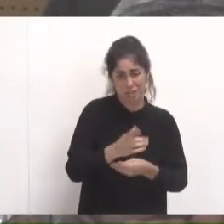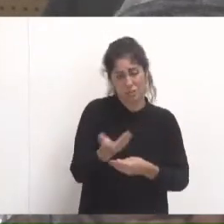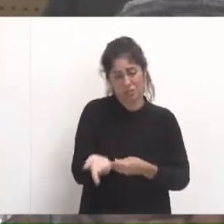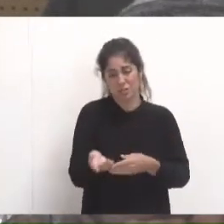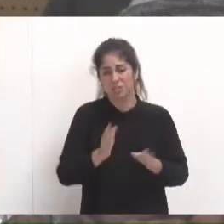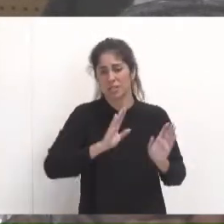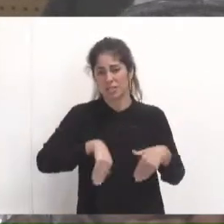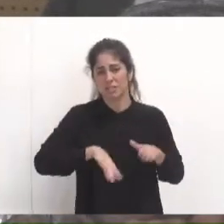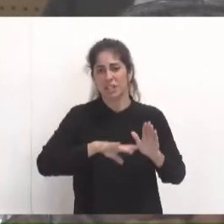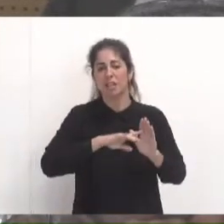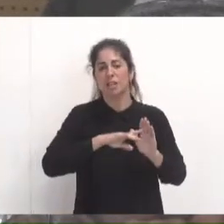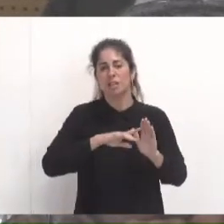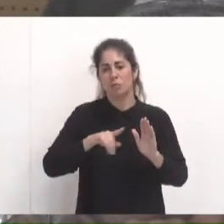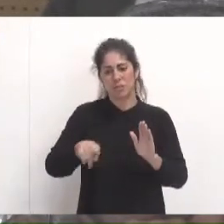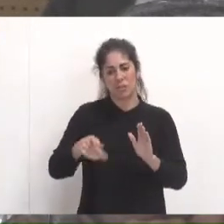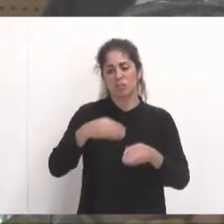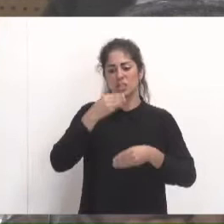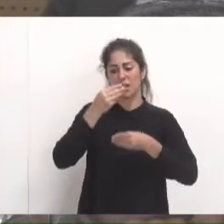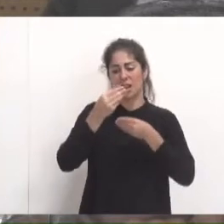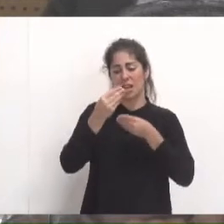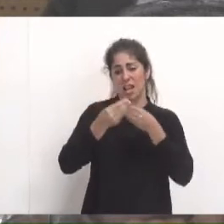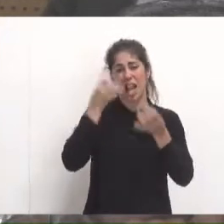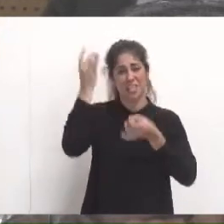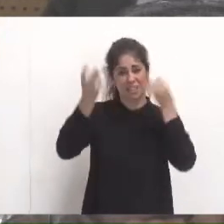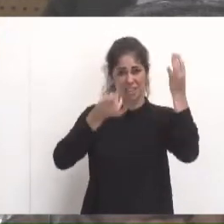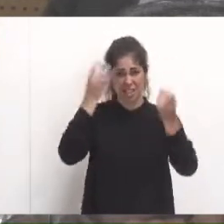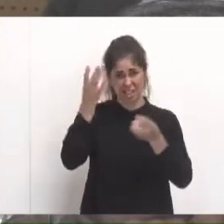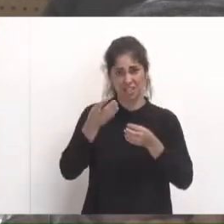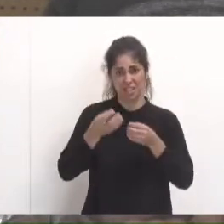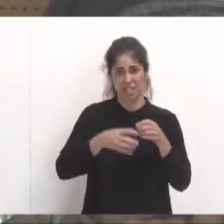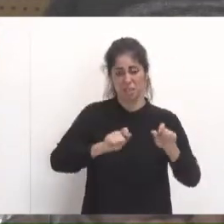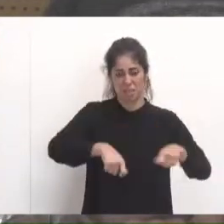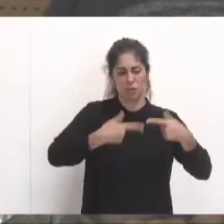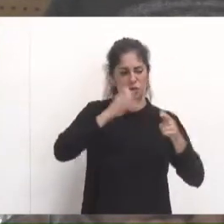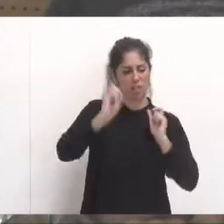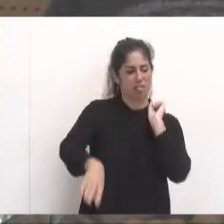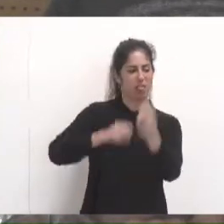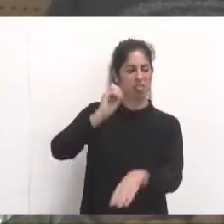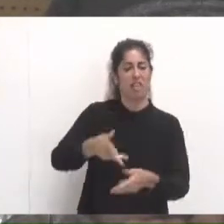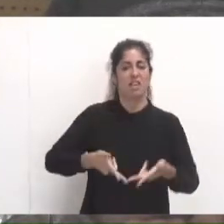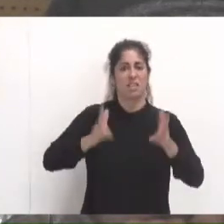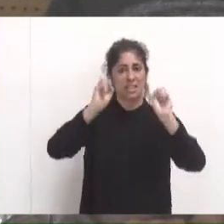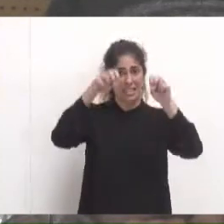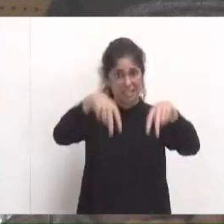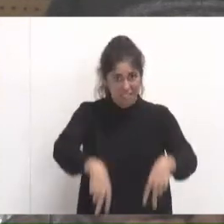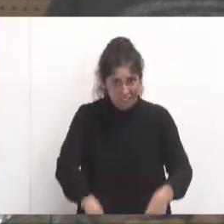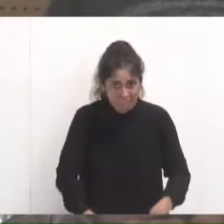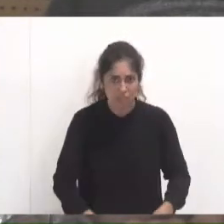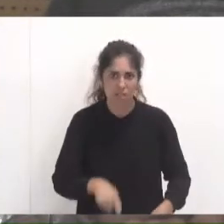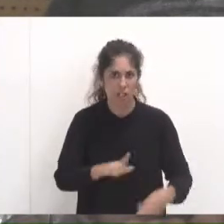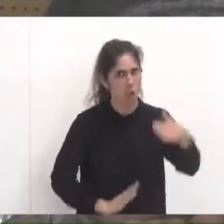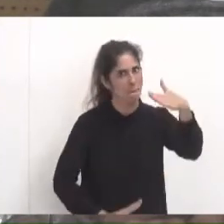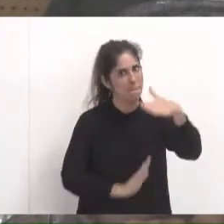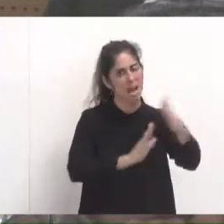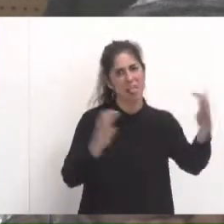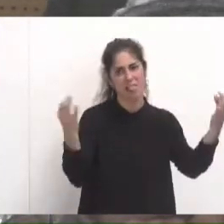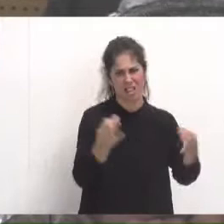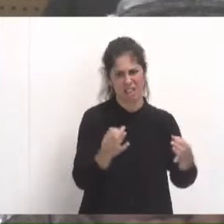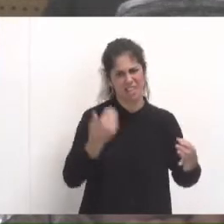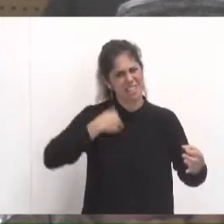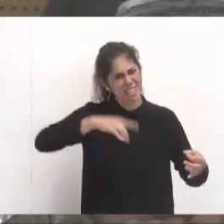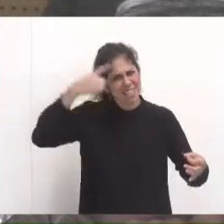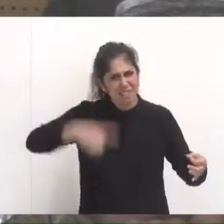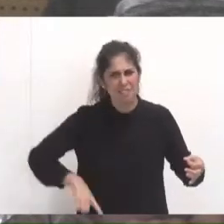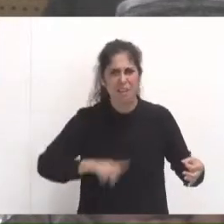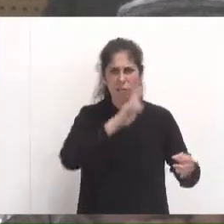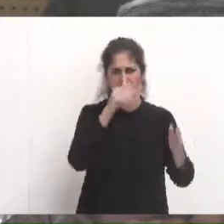actividades que originen vertidos no autorizados. Y se tenía conocimiento de la existencia de vertidos desde 2013. Es más, el área